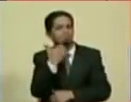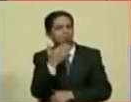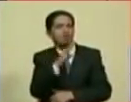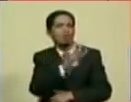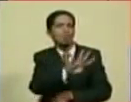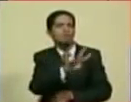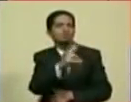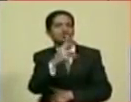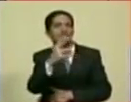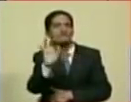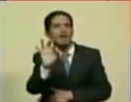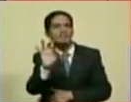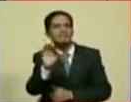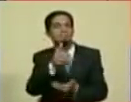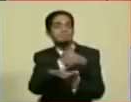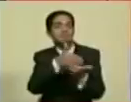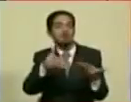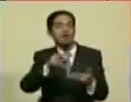de euros